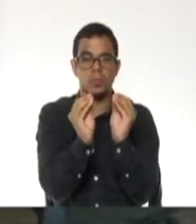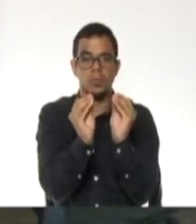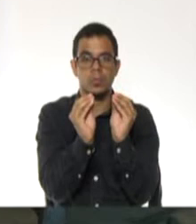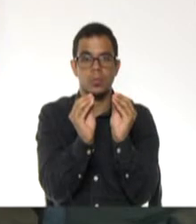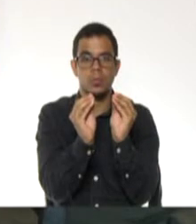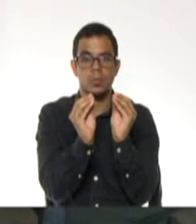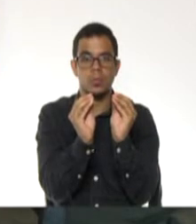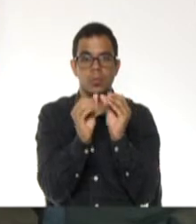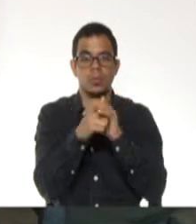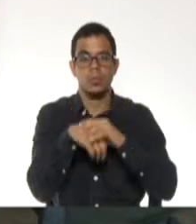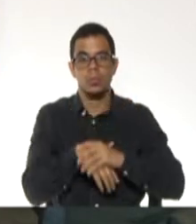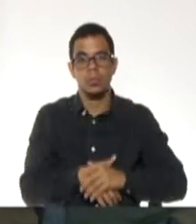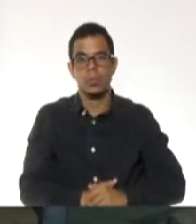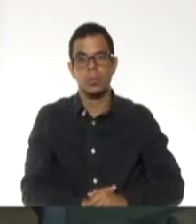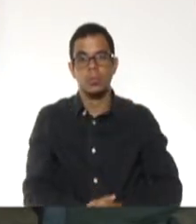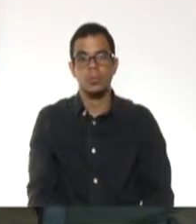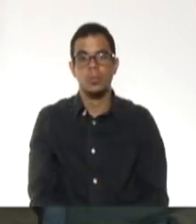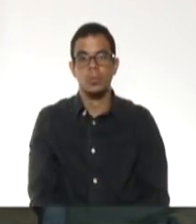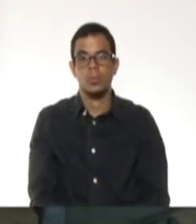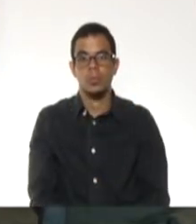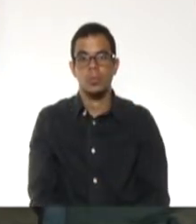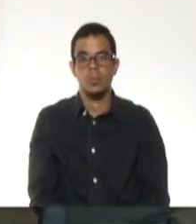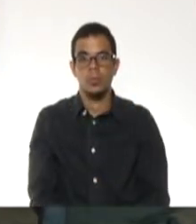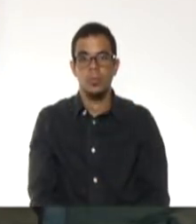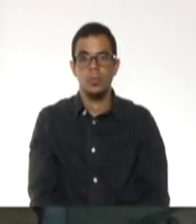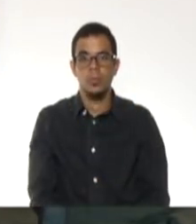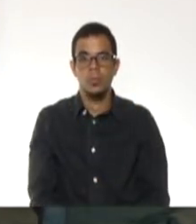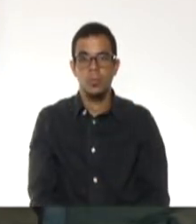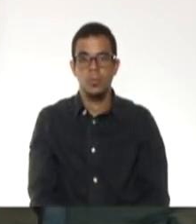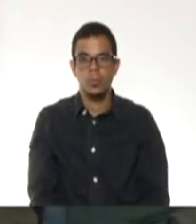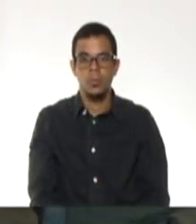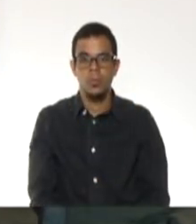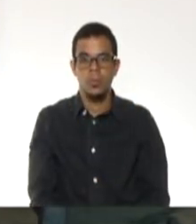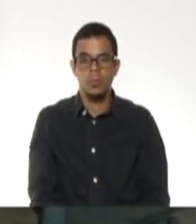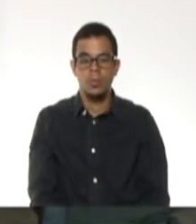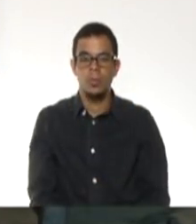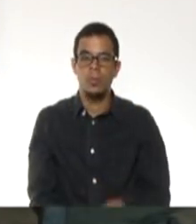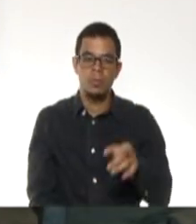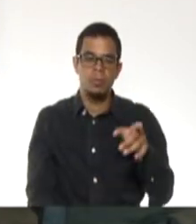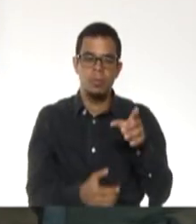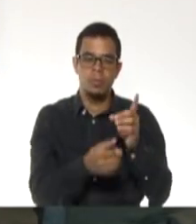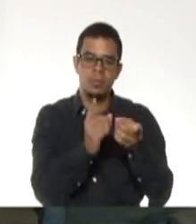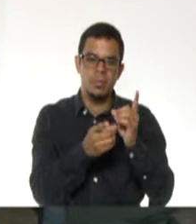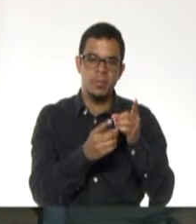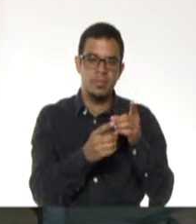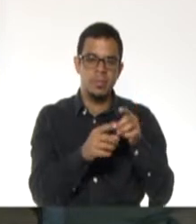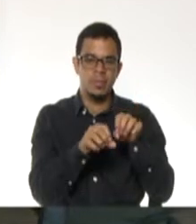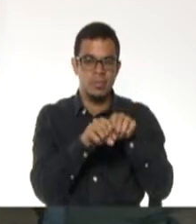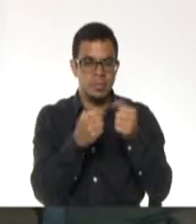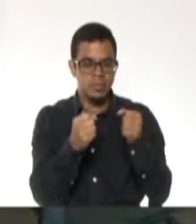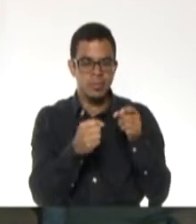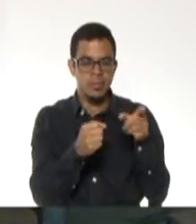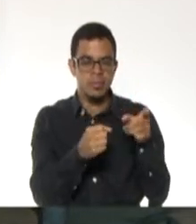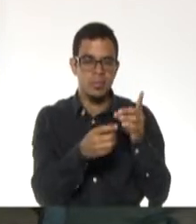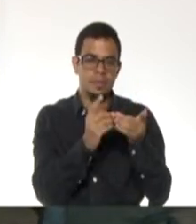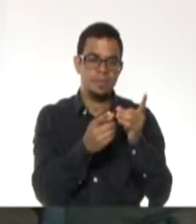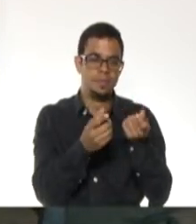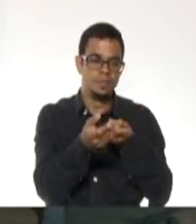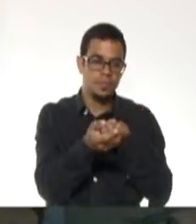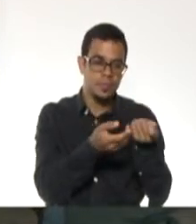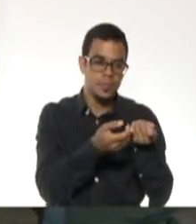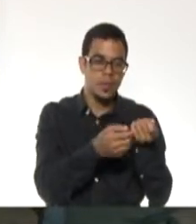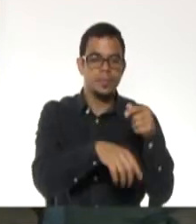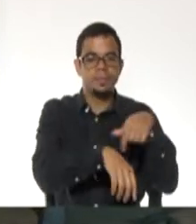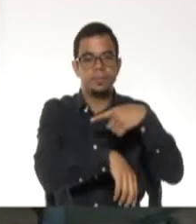quede la plancha conectada a la red eléctrica por mucho tiempo. De manera que